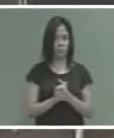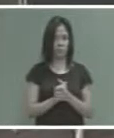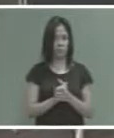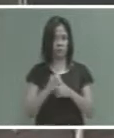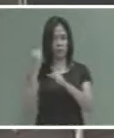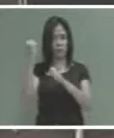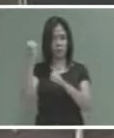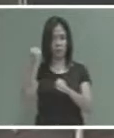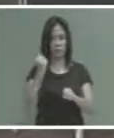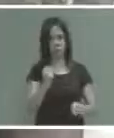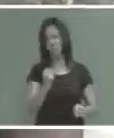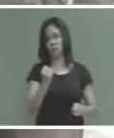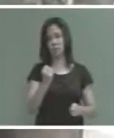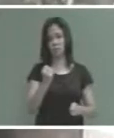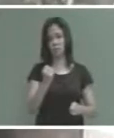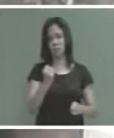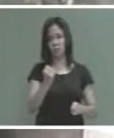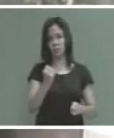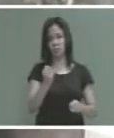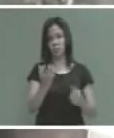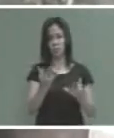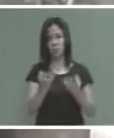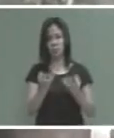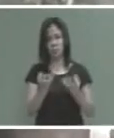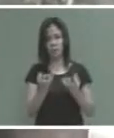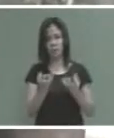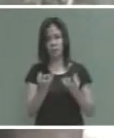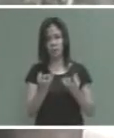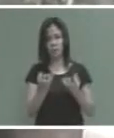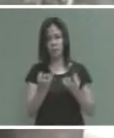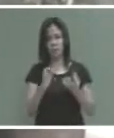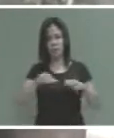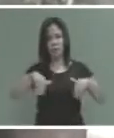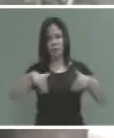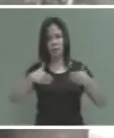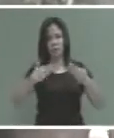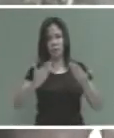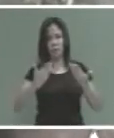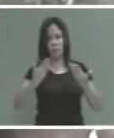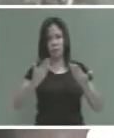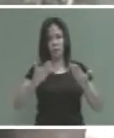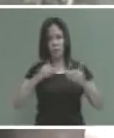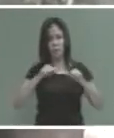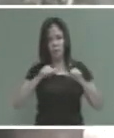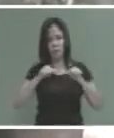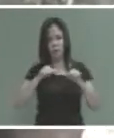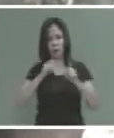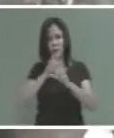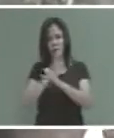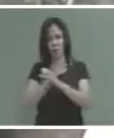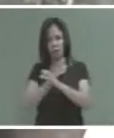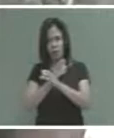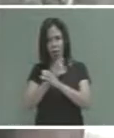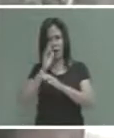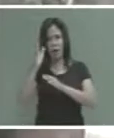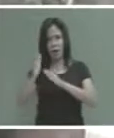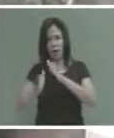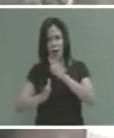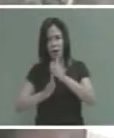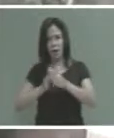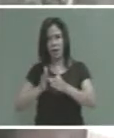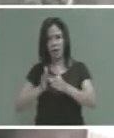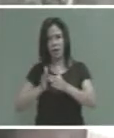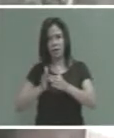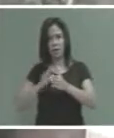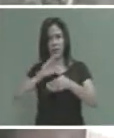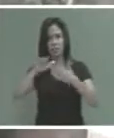de la fundación, perdón, es de establecer los parámetros de cómo mantener el legado del maestro Carlos Arboleda para